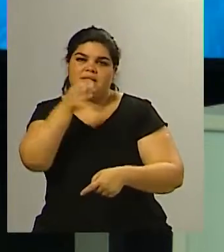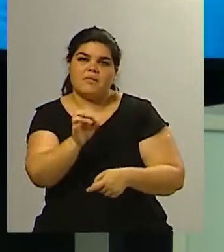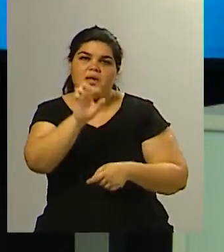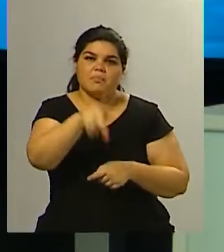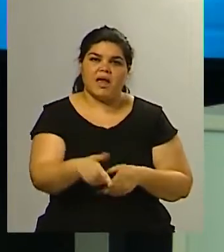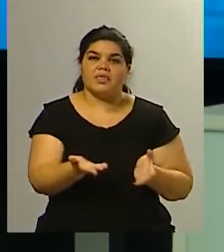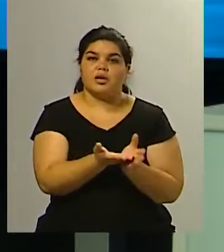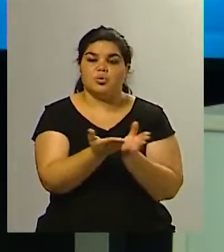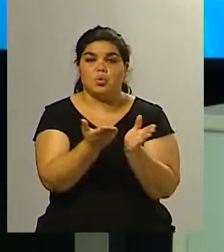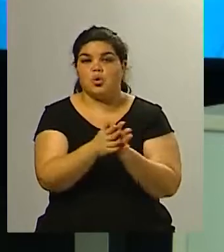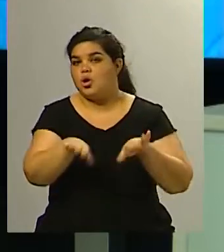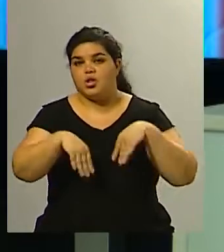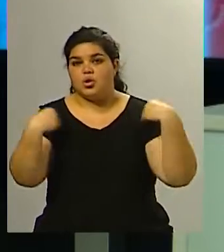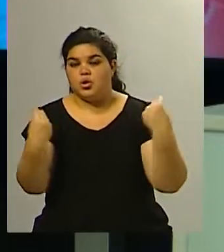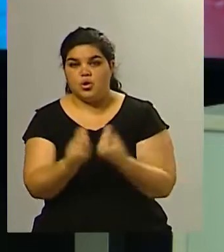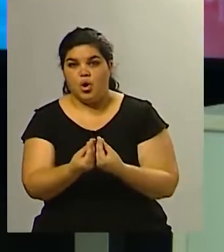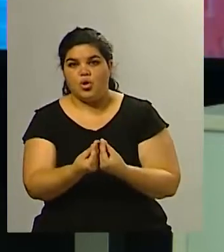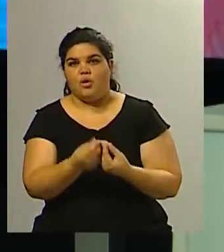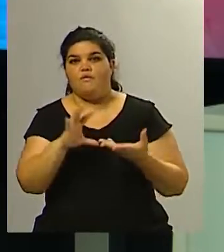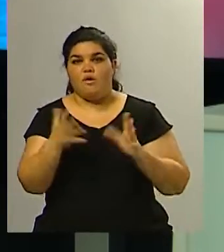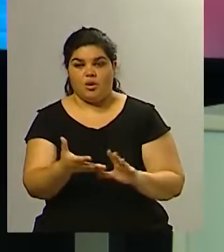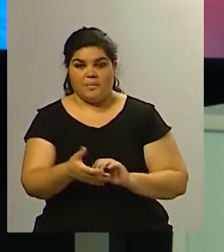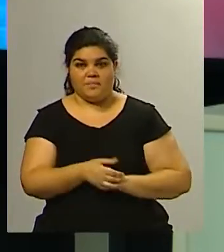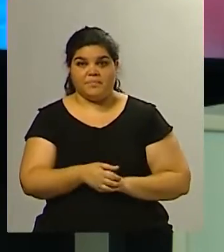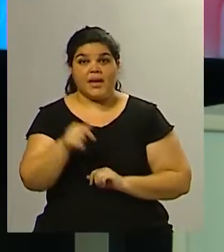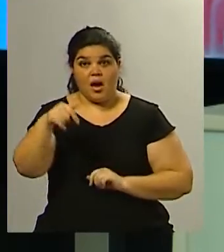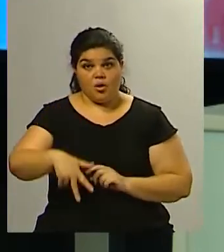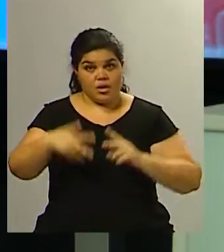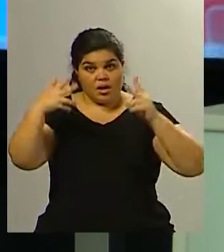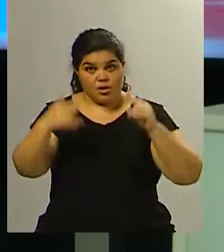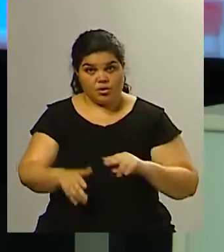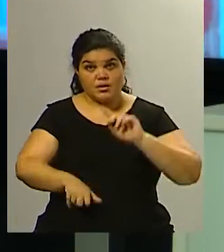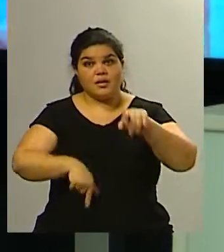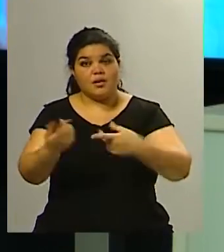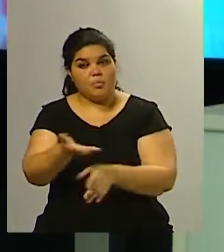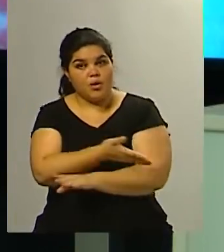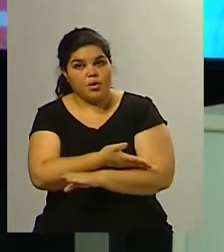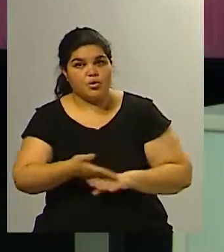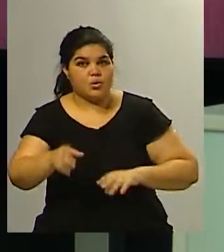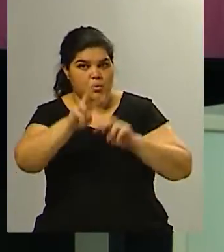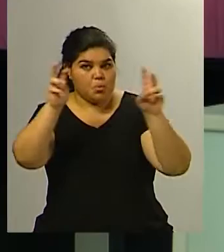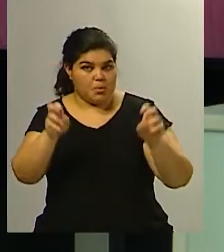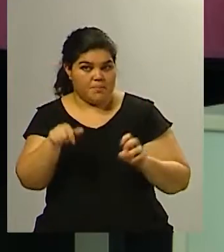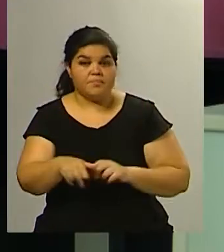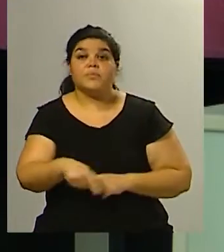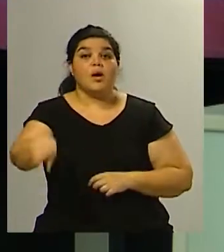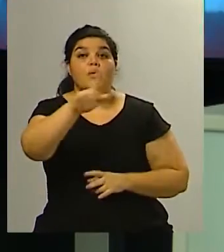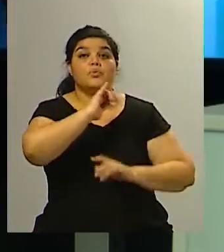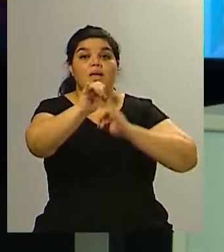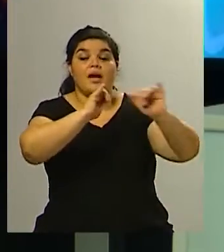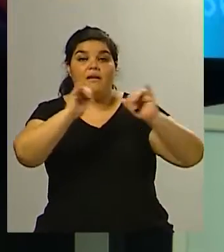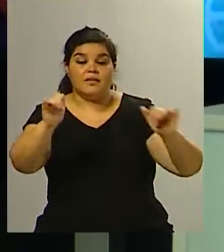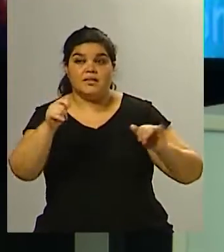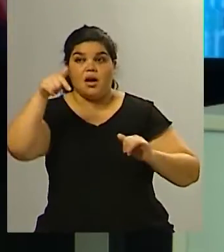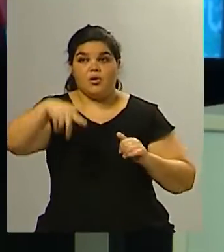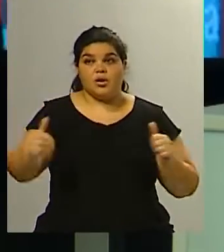general. Nos vamos a ir a una pausa, Nora, y enseguida vamos a seguir hablando de este tema. Les cuento a ustedes que están ahí del otro lado que estamos